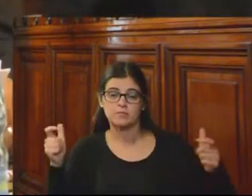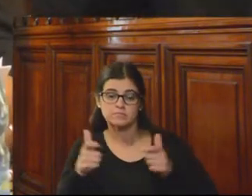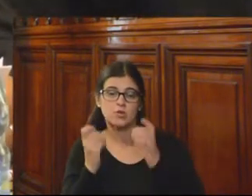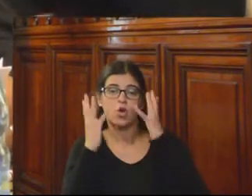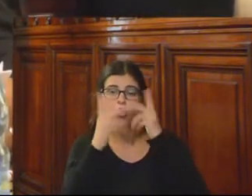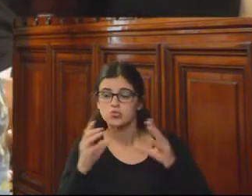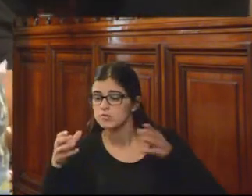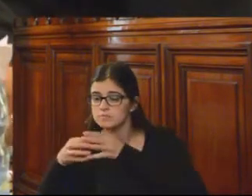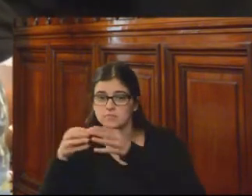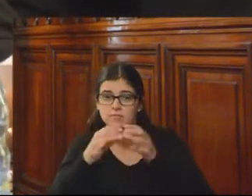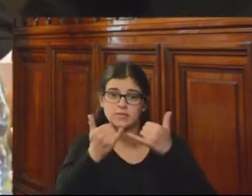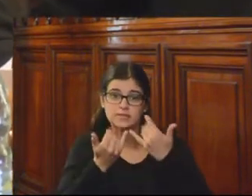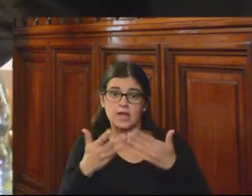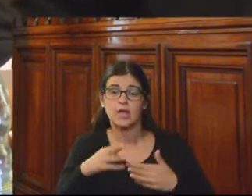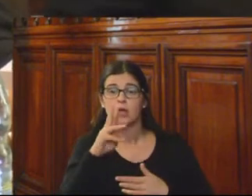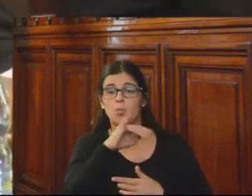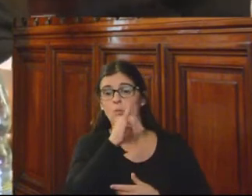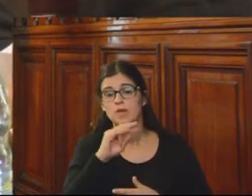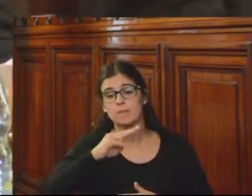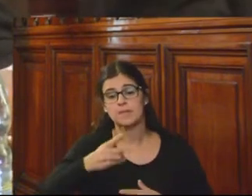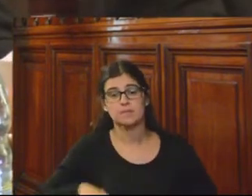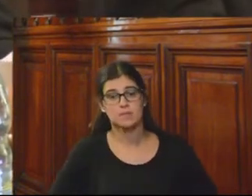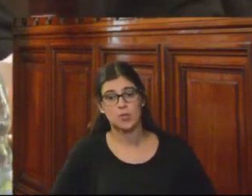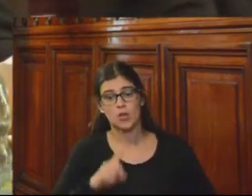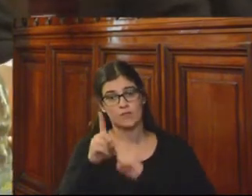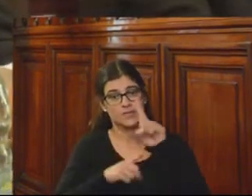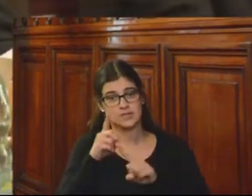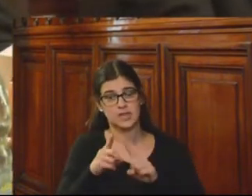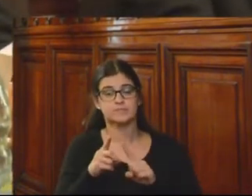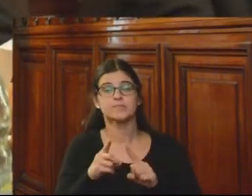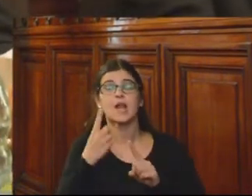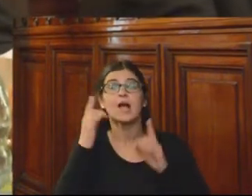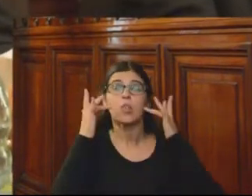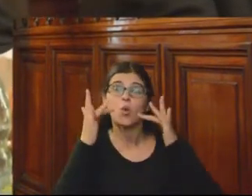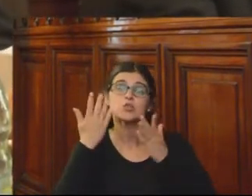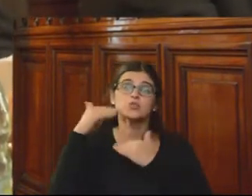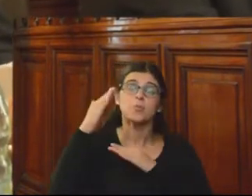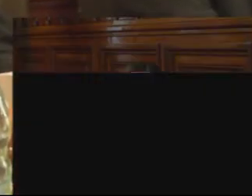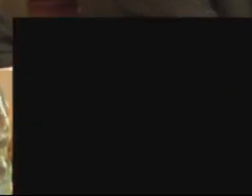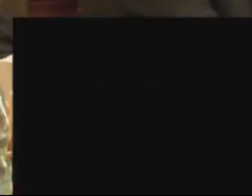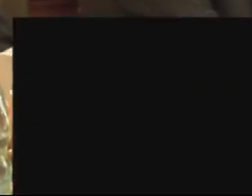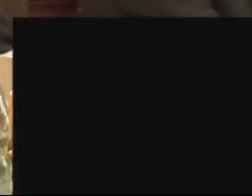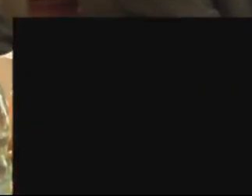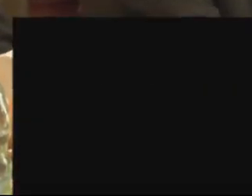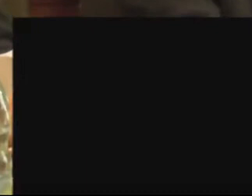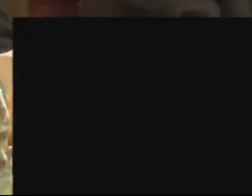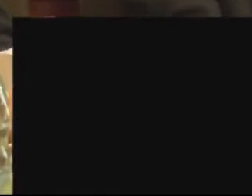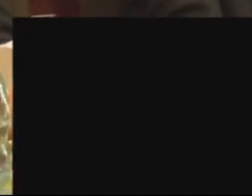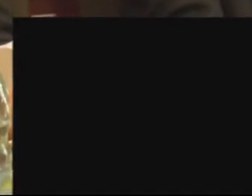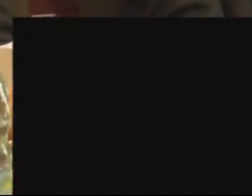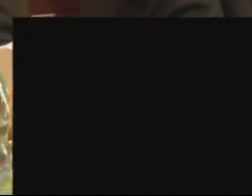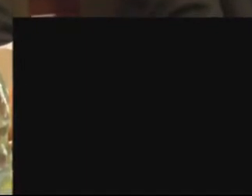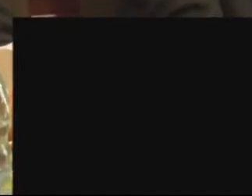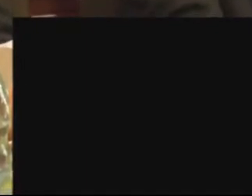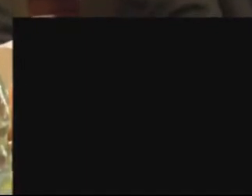que nos acompañan. Andrés Eloy Ruiz, viceministro de Educación y Gestión Universitaria. La educación superior o universitaria es un derecho humano de primer orden y un